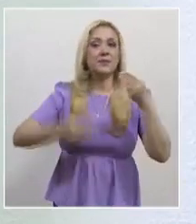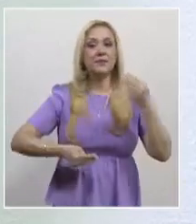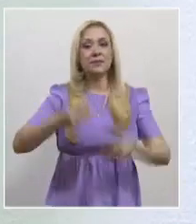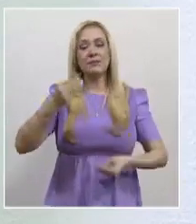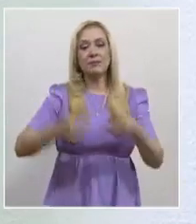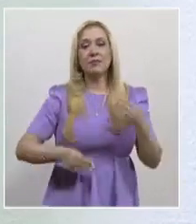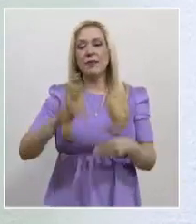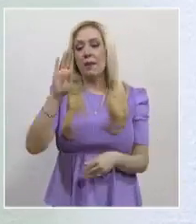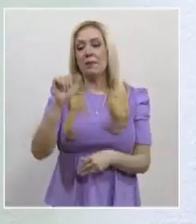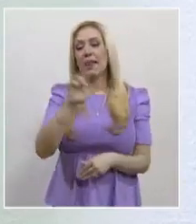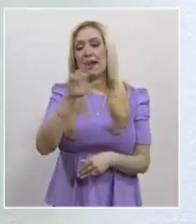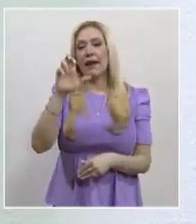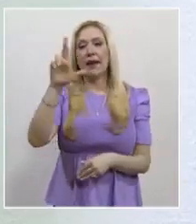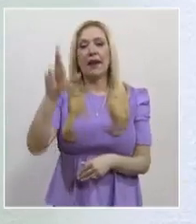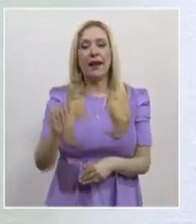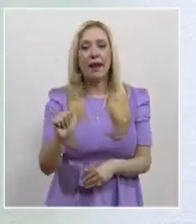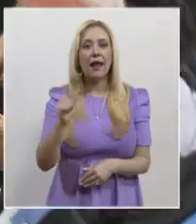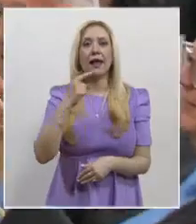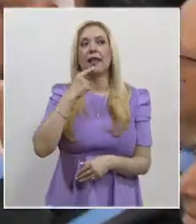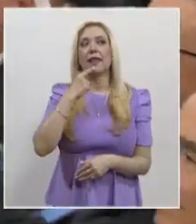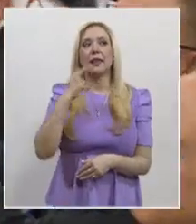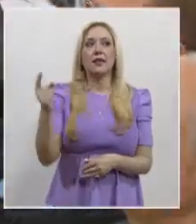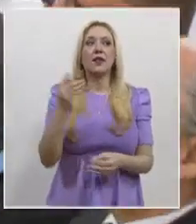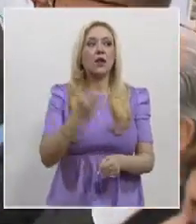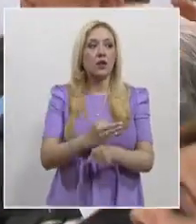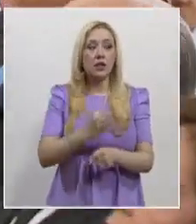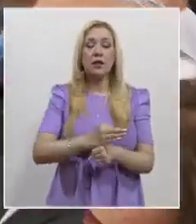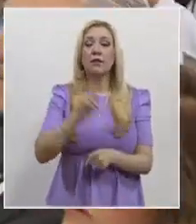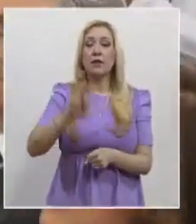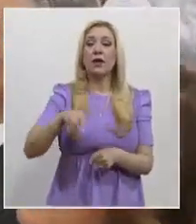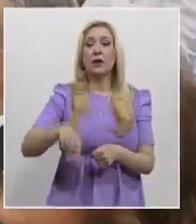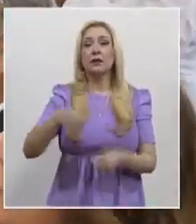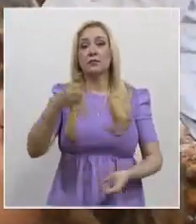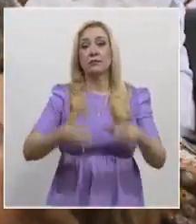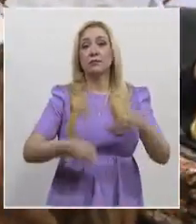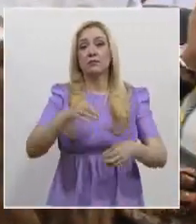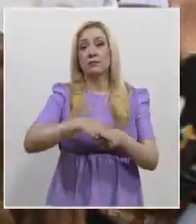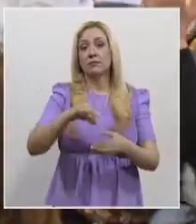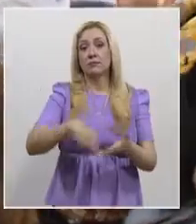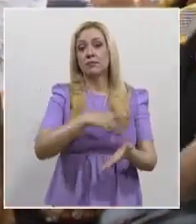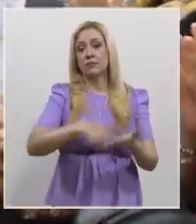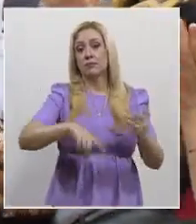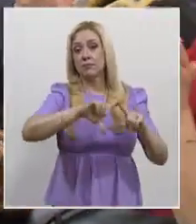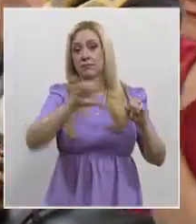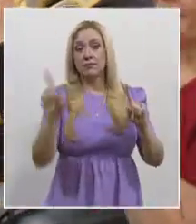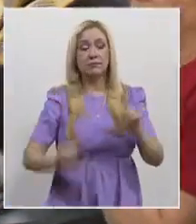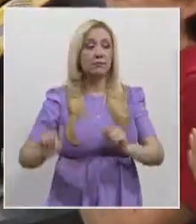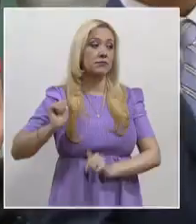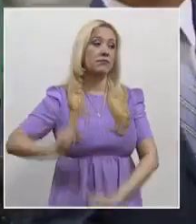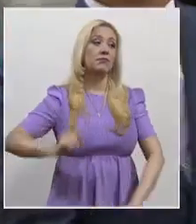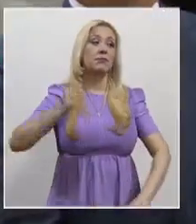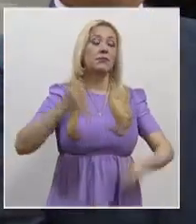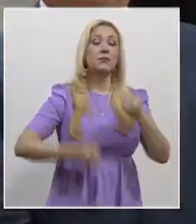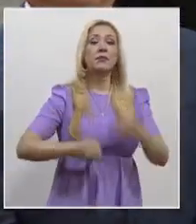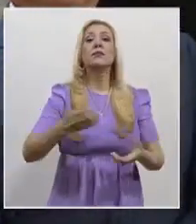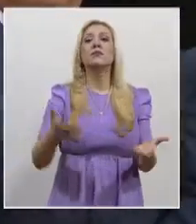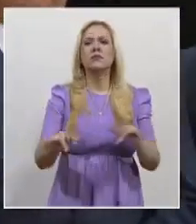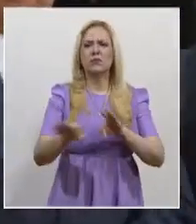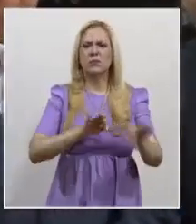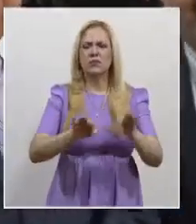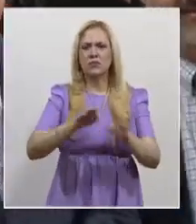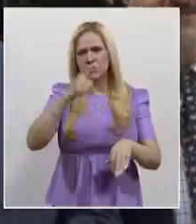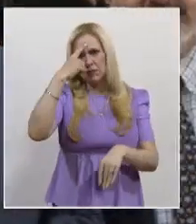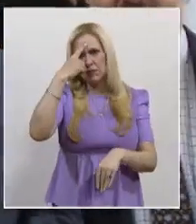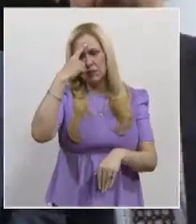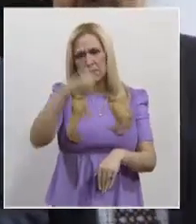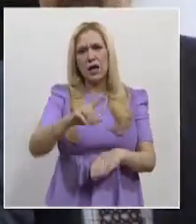Alfredo Fuentes Barrera, quien destacó que actualmente el Tribunal Electoral del Poder Judicial de la Federación trabaja para la salud de